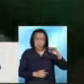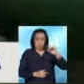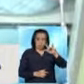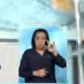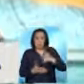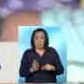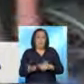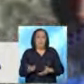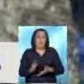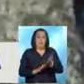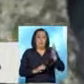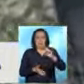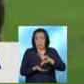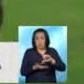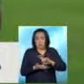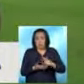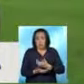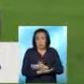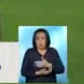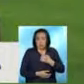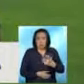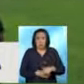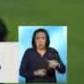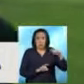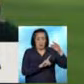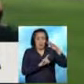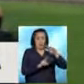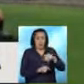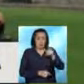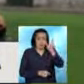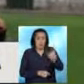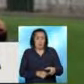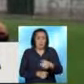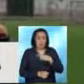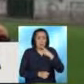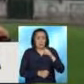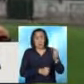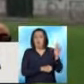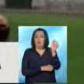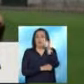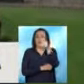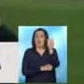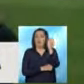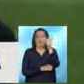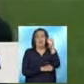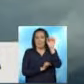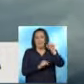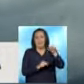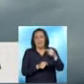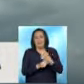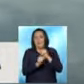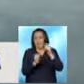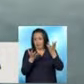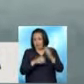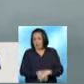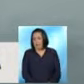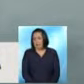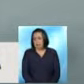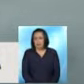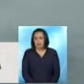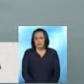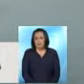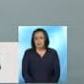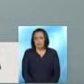a Lima. Al partir, una pobladora alzaba la bandera peruana emocionada por este triunfo contra la adversidad.